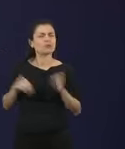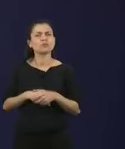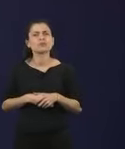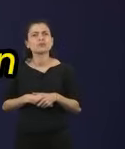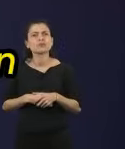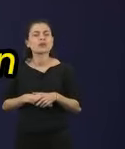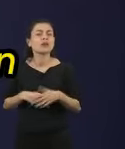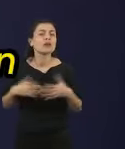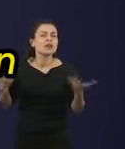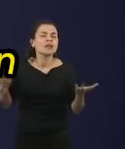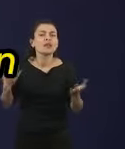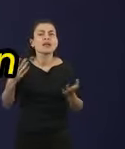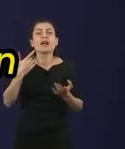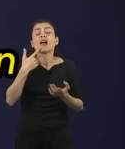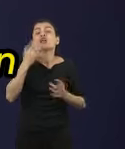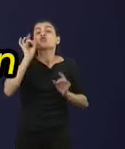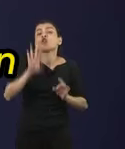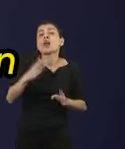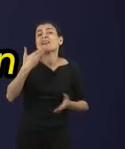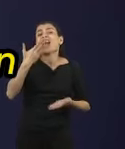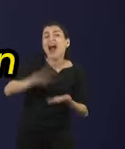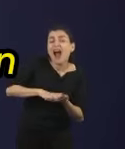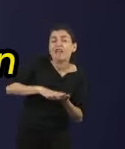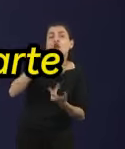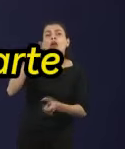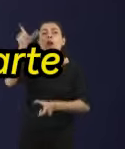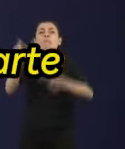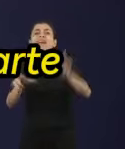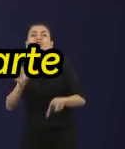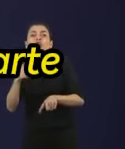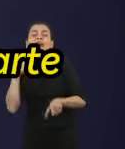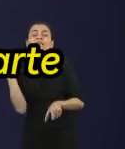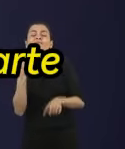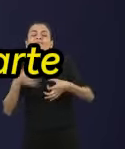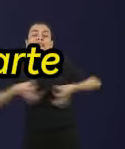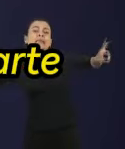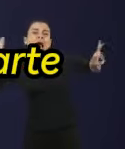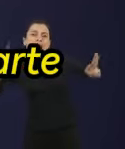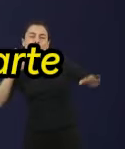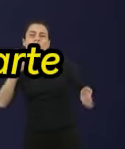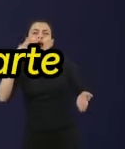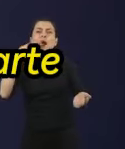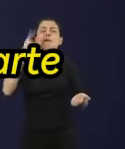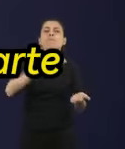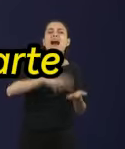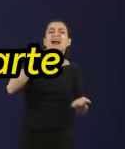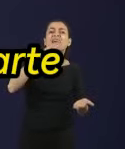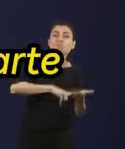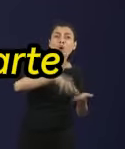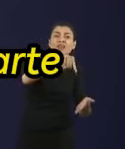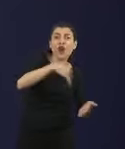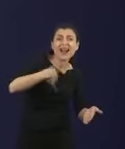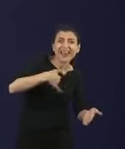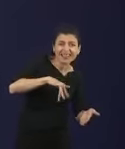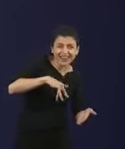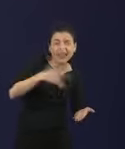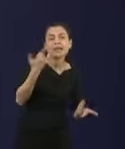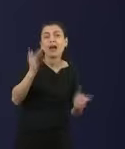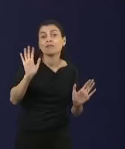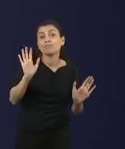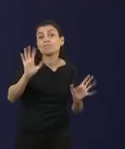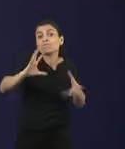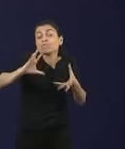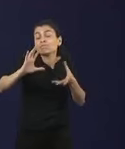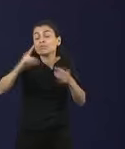eh optaban por escapar de de un sistema absurdo donde era la la confiscación era parte del esquema